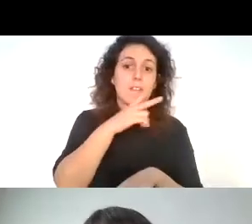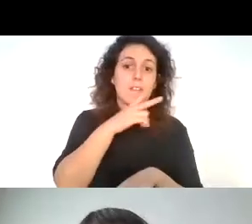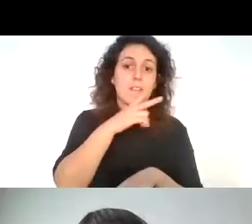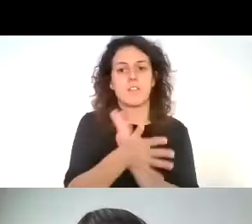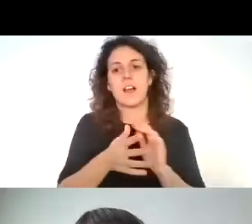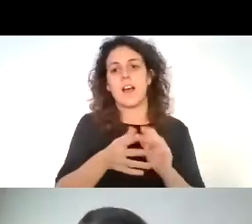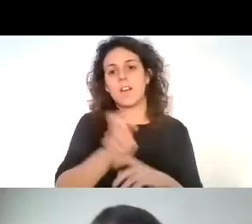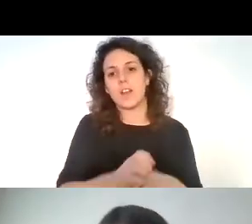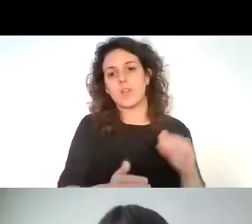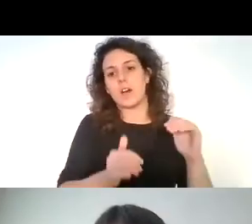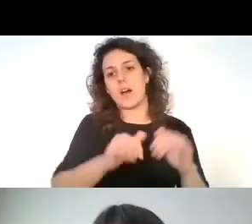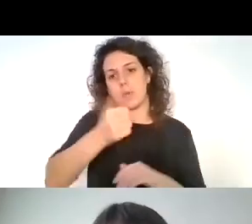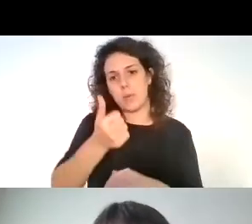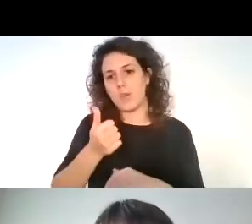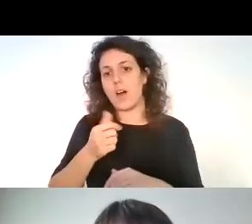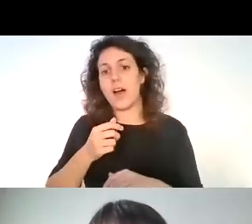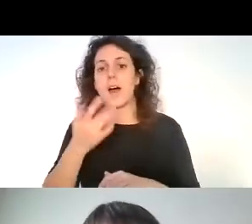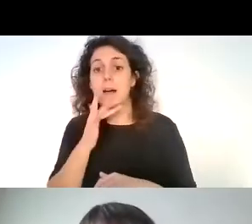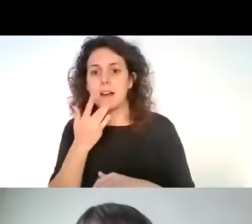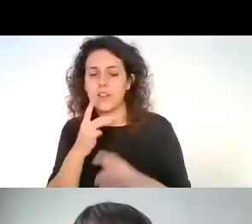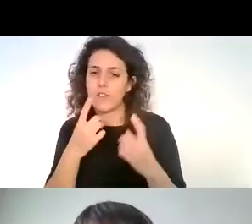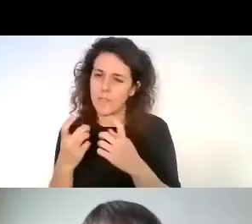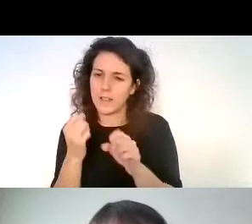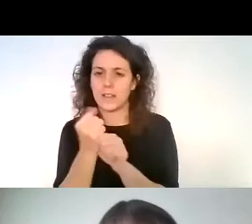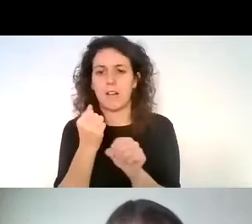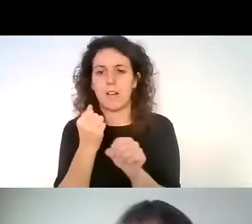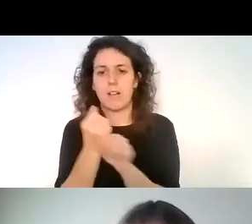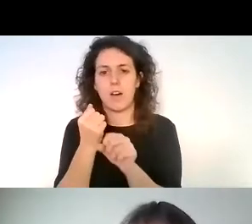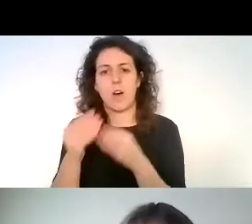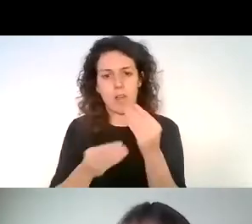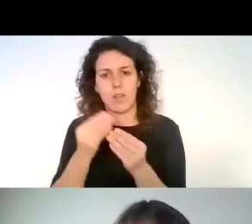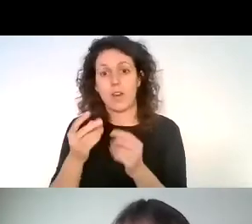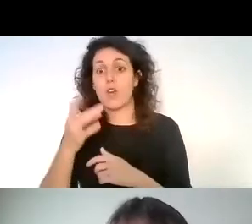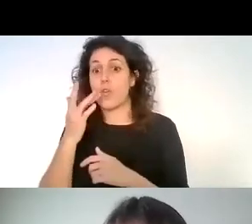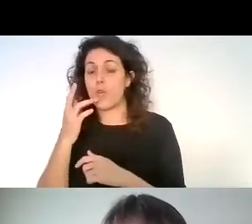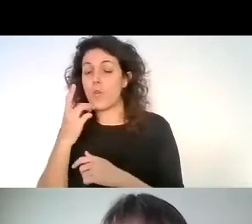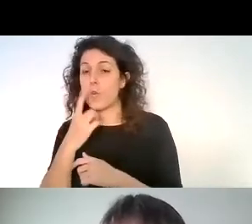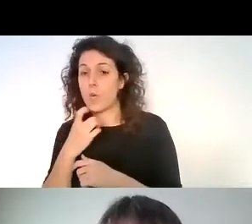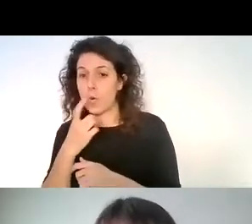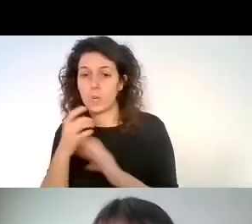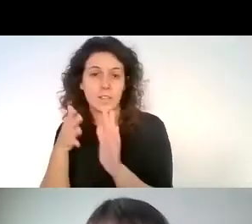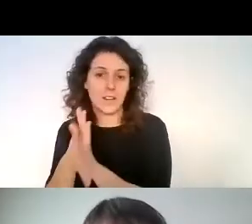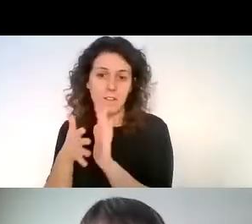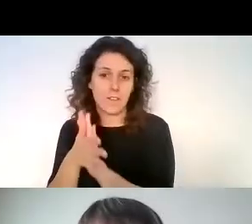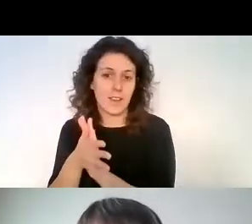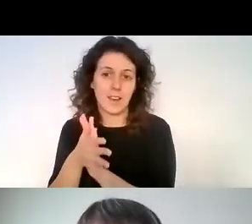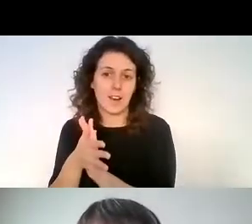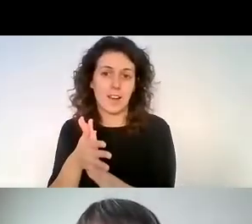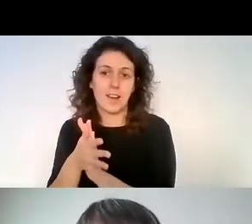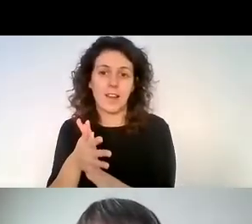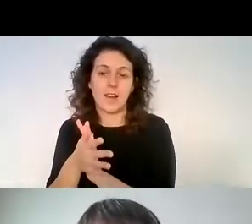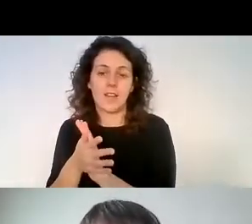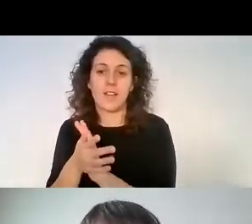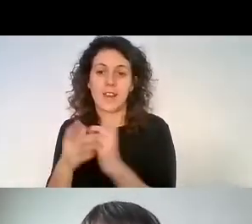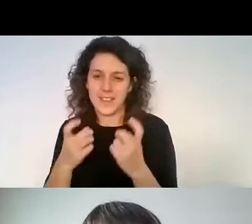la validación, amarillo pues que le queda un poco de trabajo por hacer y en rojo pues es que sí que tiene aún bastantes mejoras por